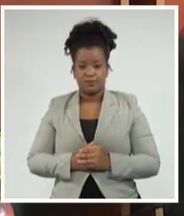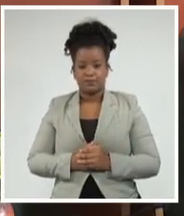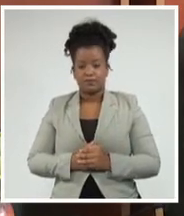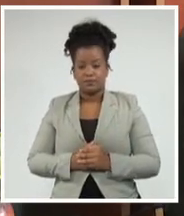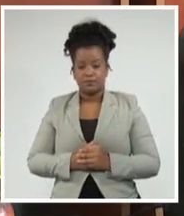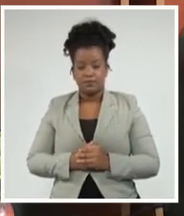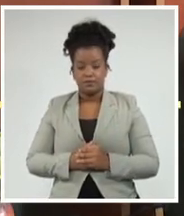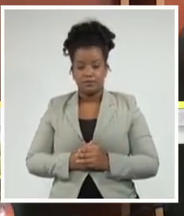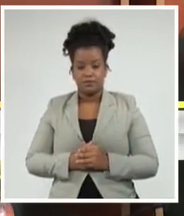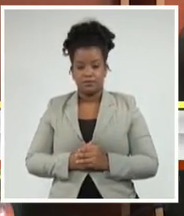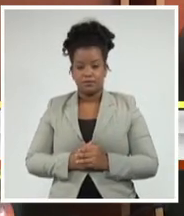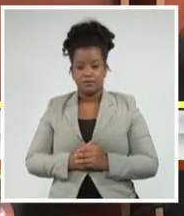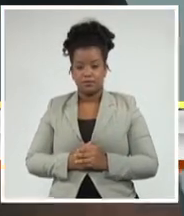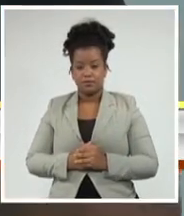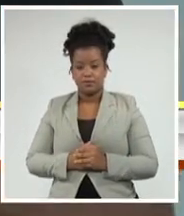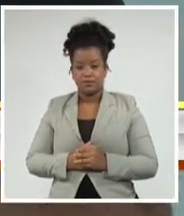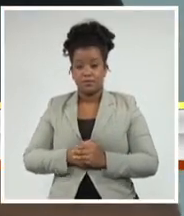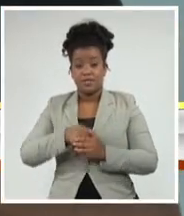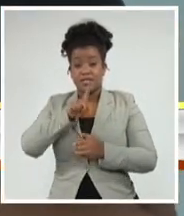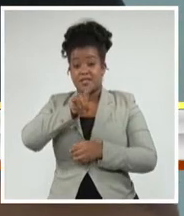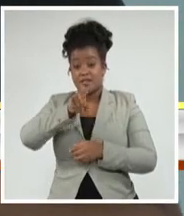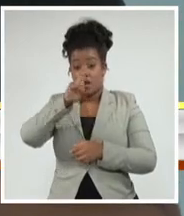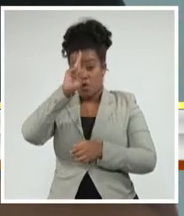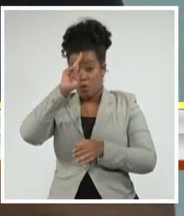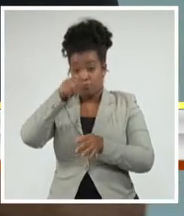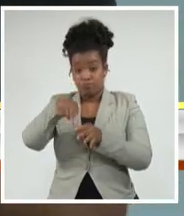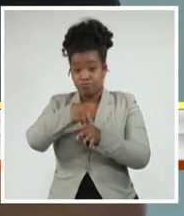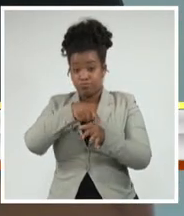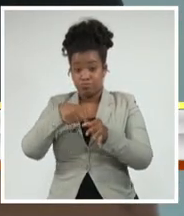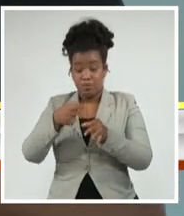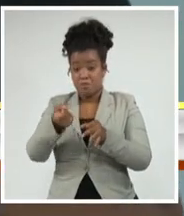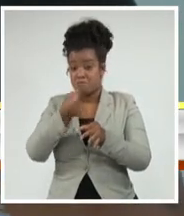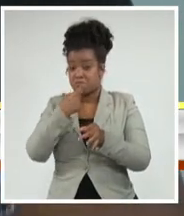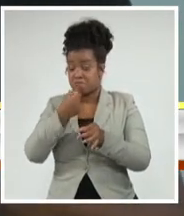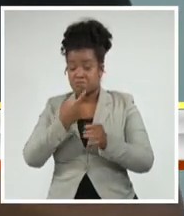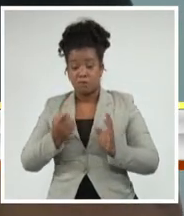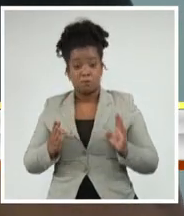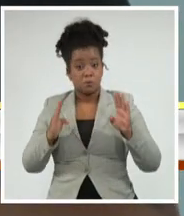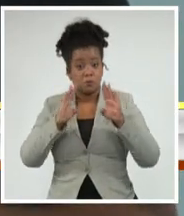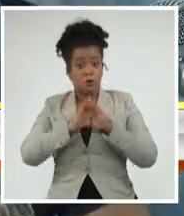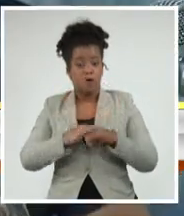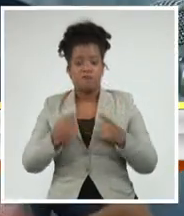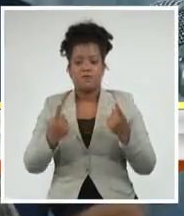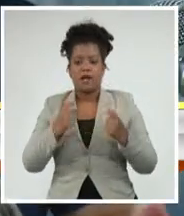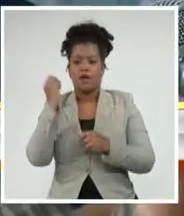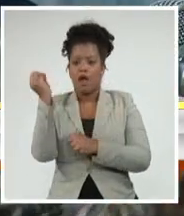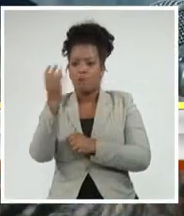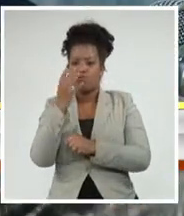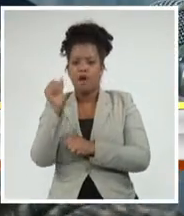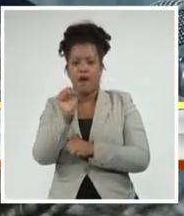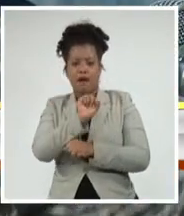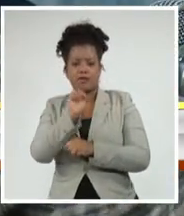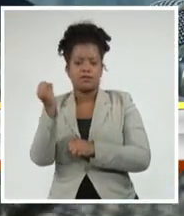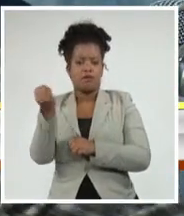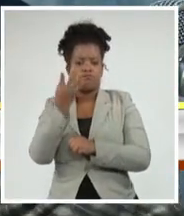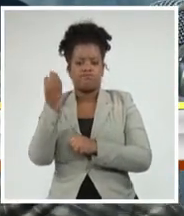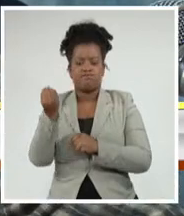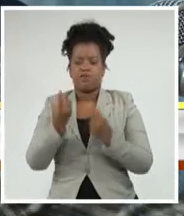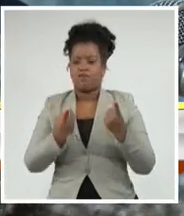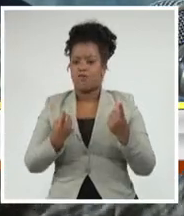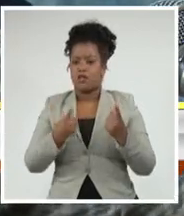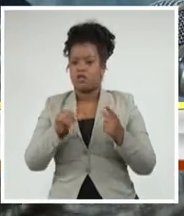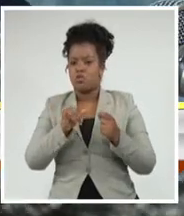16 de 33 consultorios sin cobertura médica, escasez de medicamentos, ausencia de ambulancias y una cifra elevada del